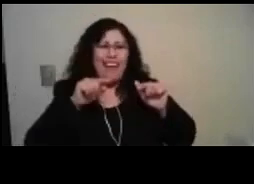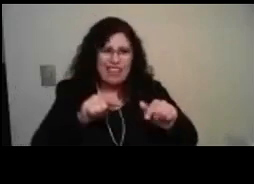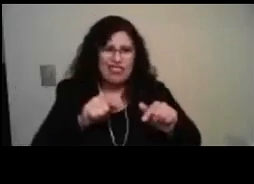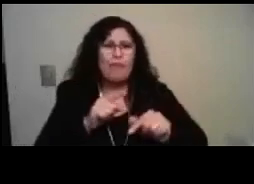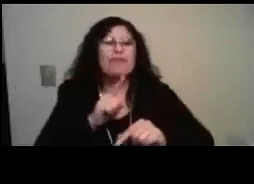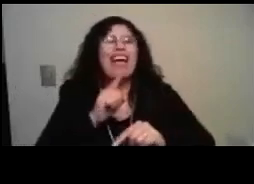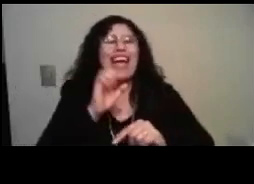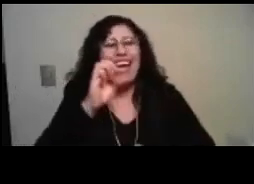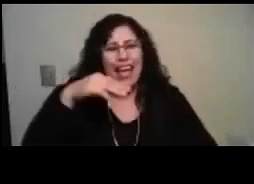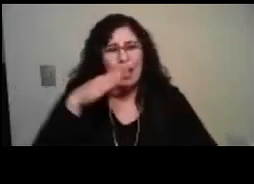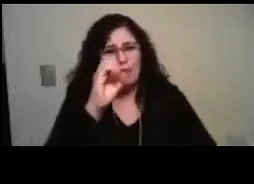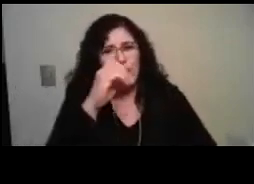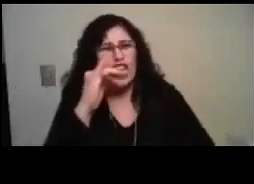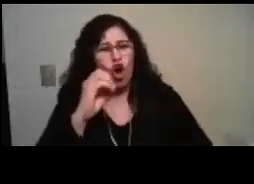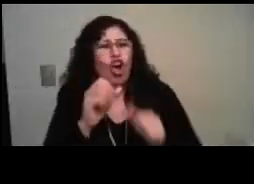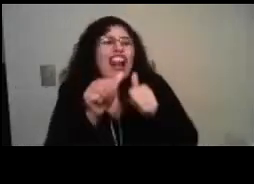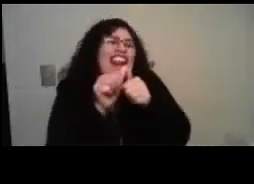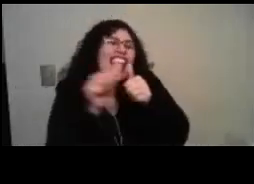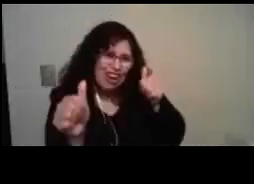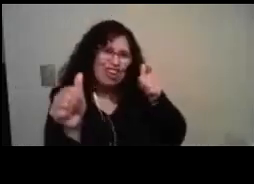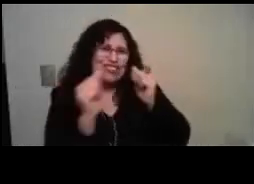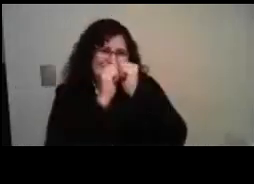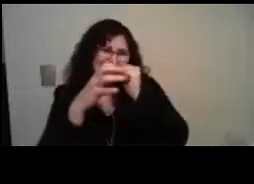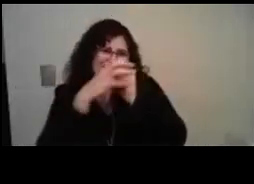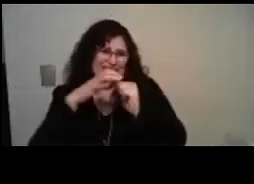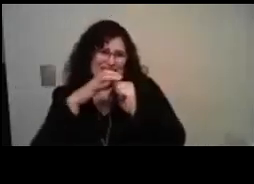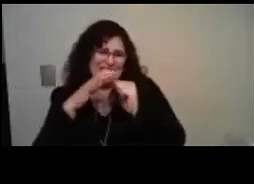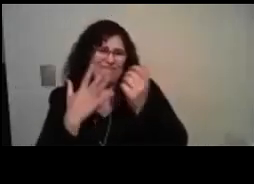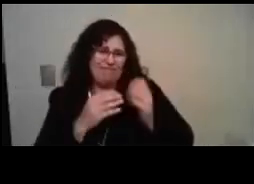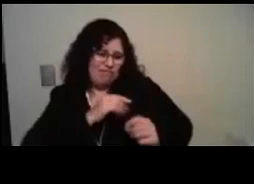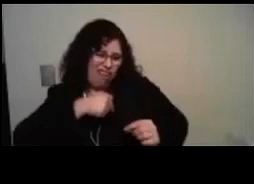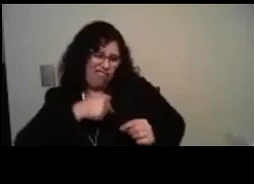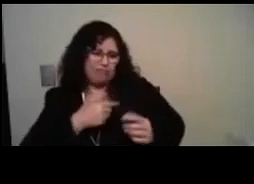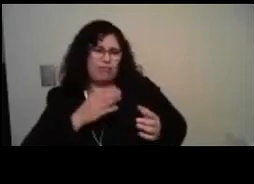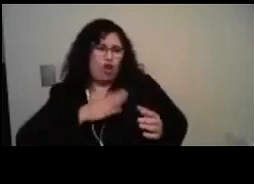ya, profe. ¿Ya? Ese, Gracias. ok.